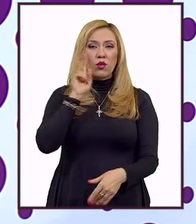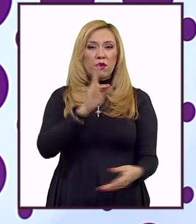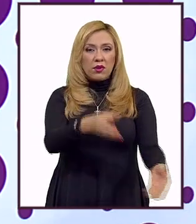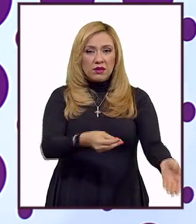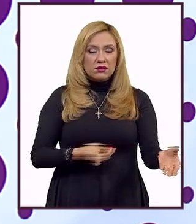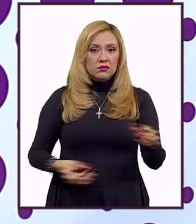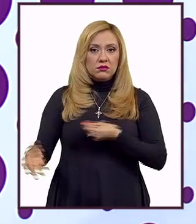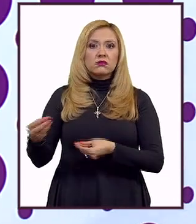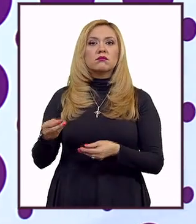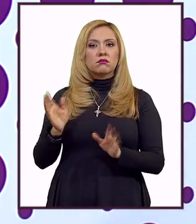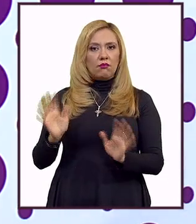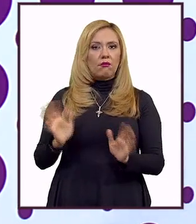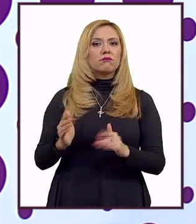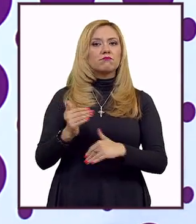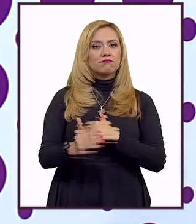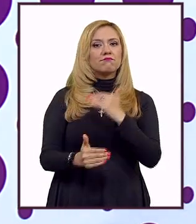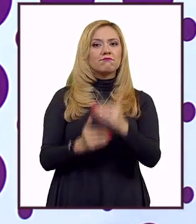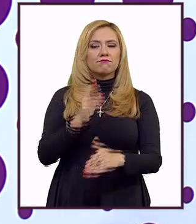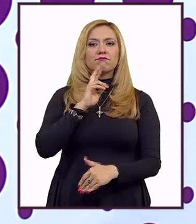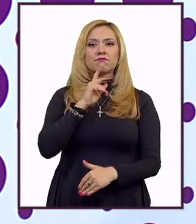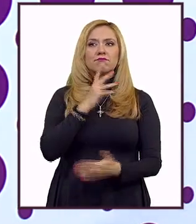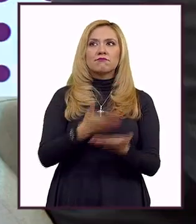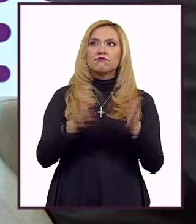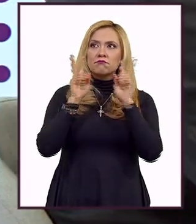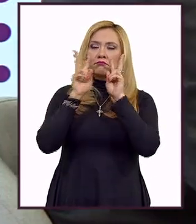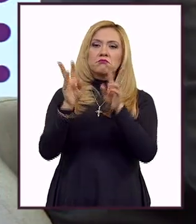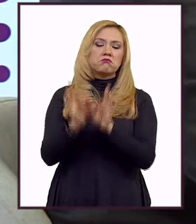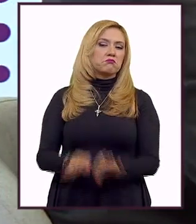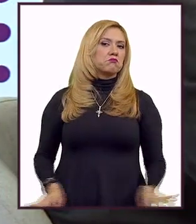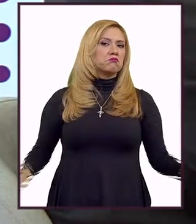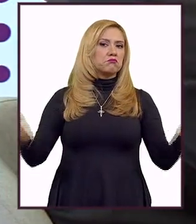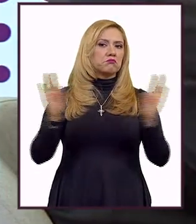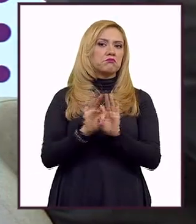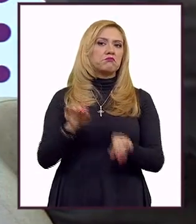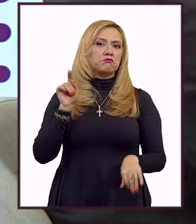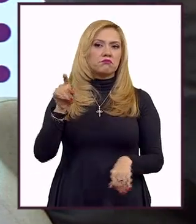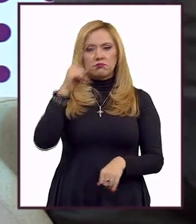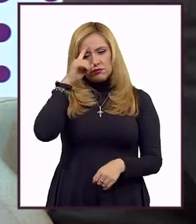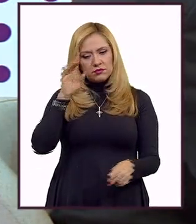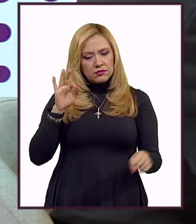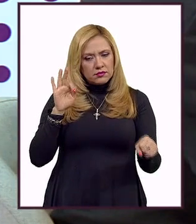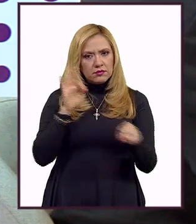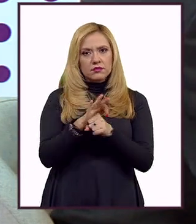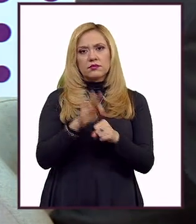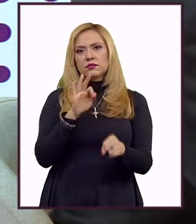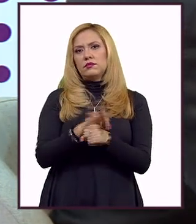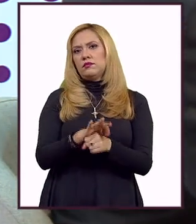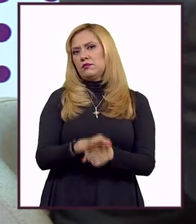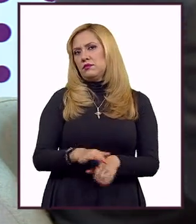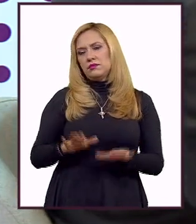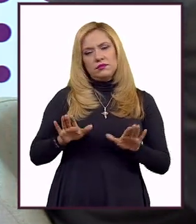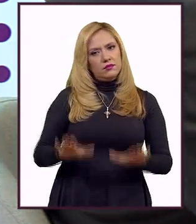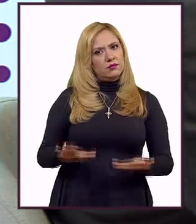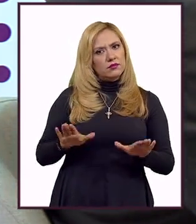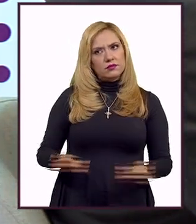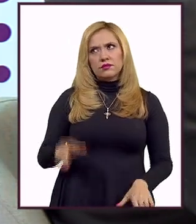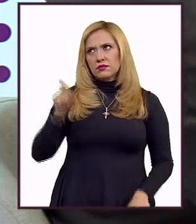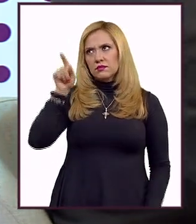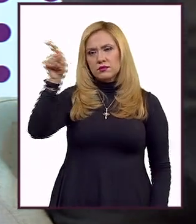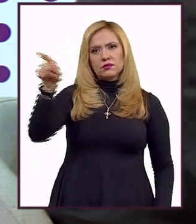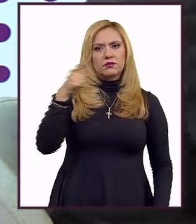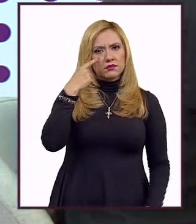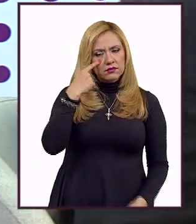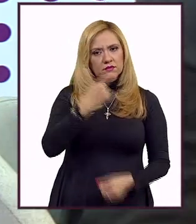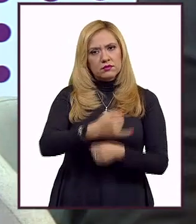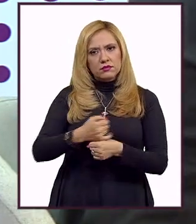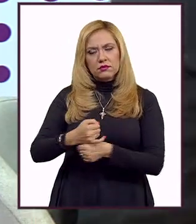y este programa lo ven algunos funcionarios judiciales. Es muy importante establecer y defender esa figura, ¿no? Sí, del juez de control, ¿no? Como un A elemento mí me gustaría